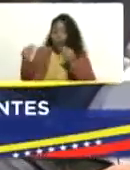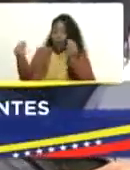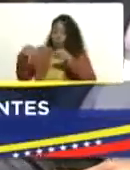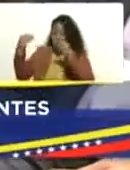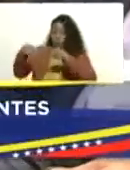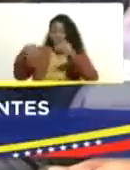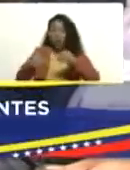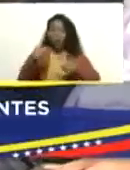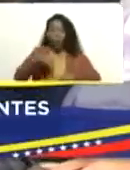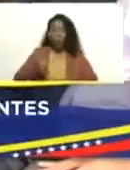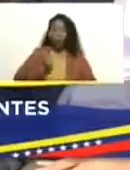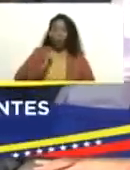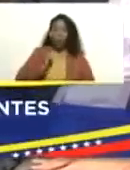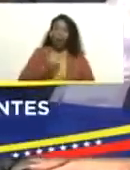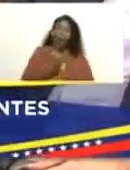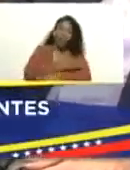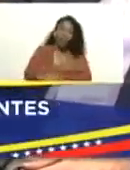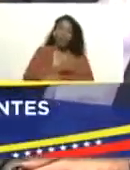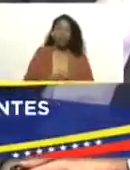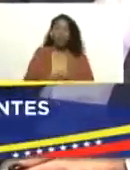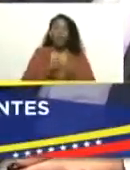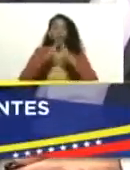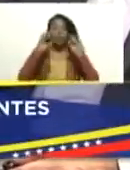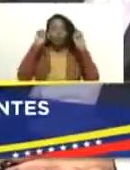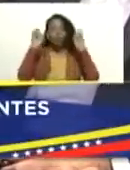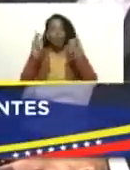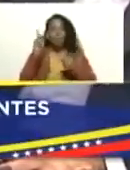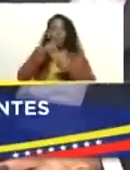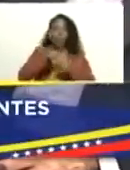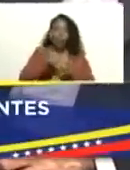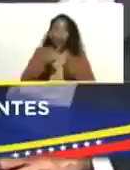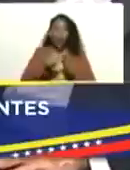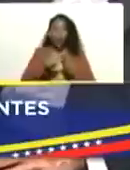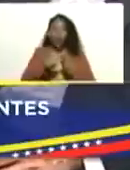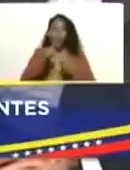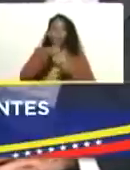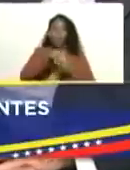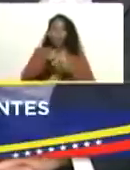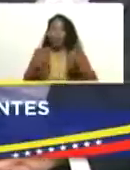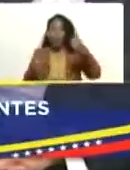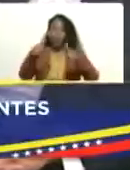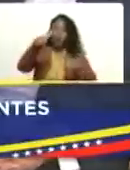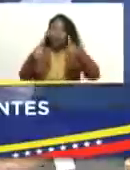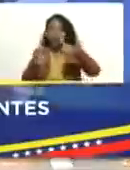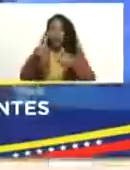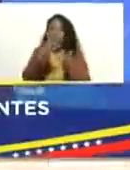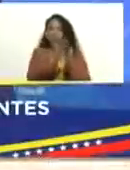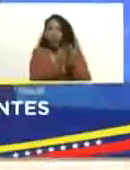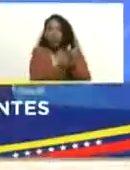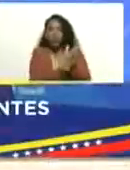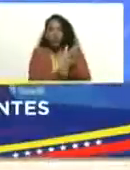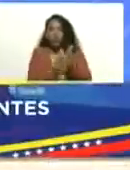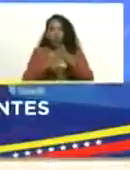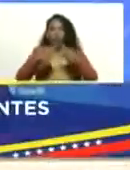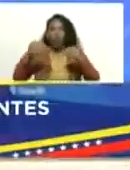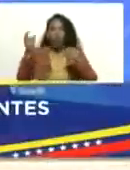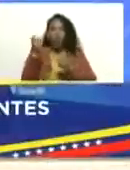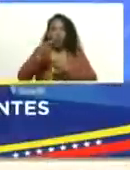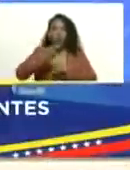áreas del petróleo, la petroquímica, la refinación, el